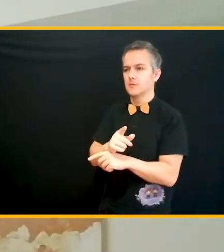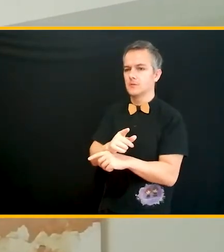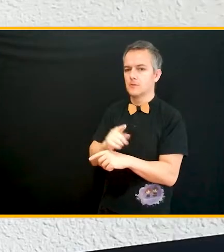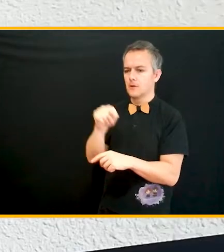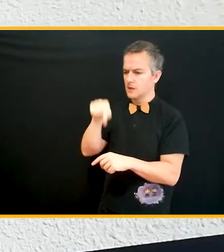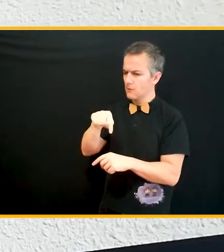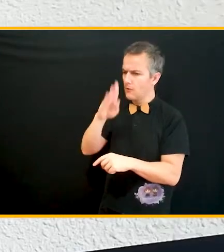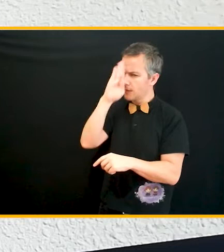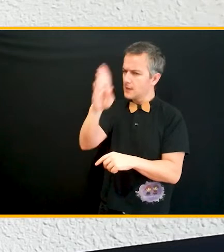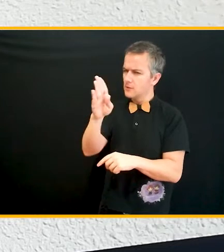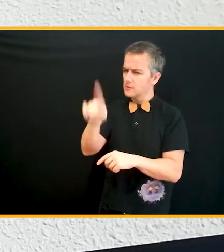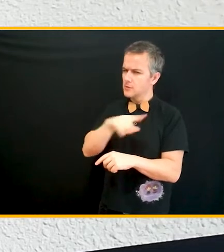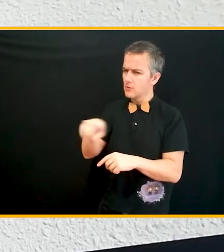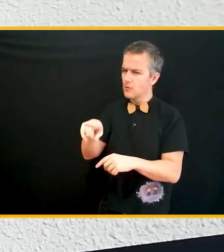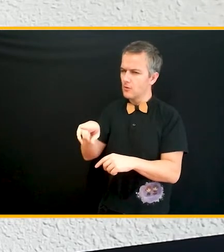¿no?